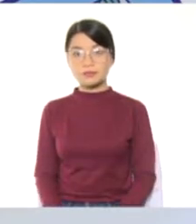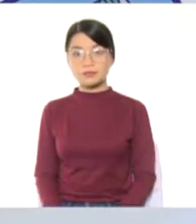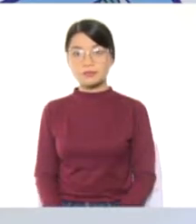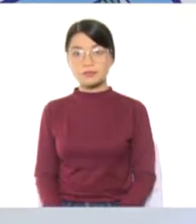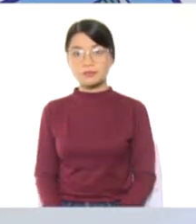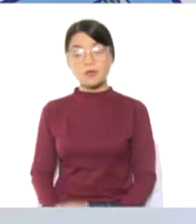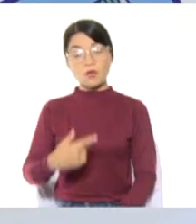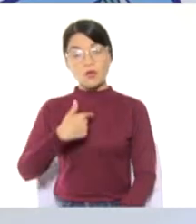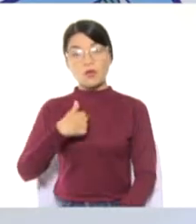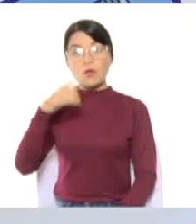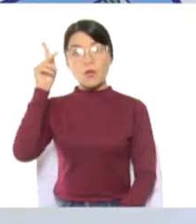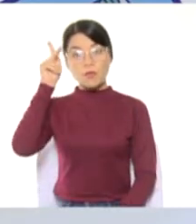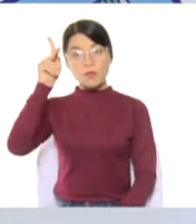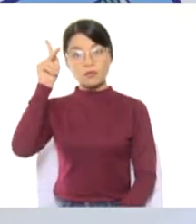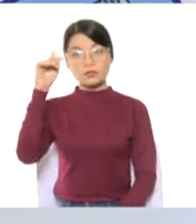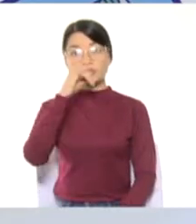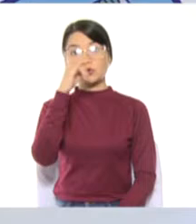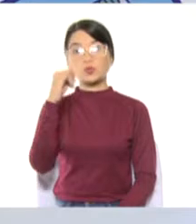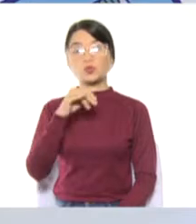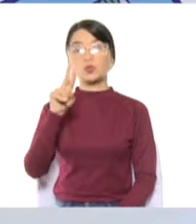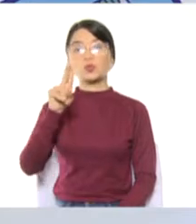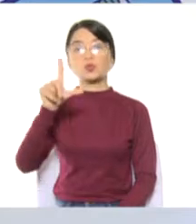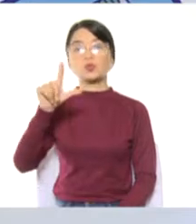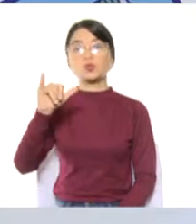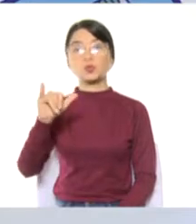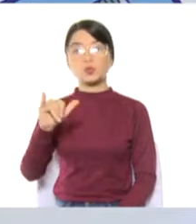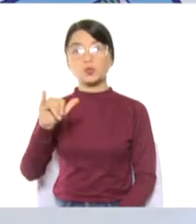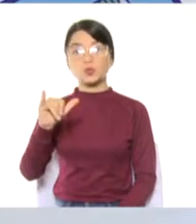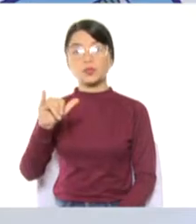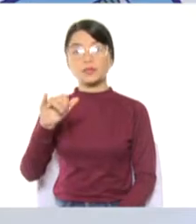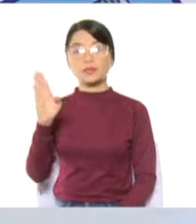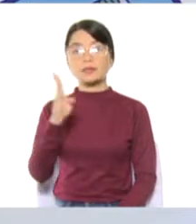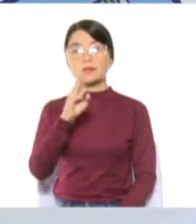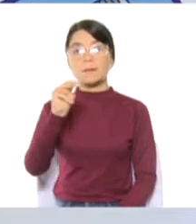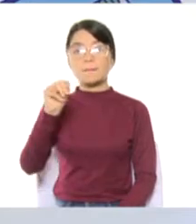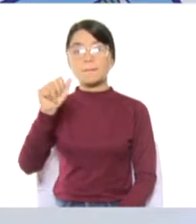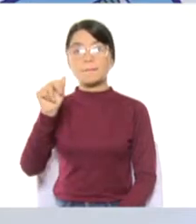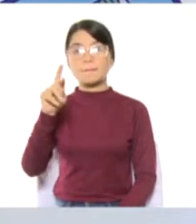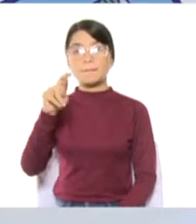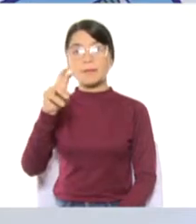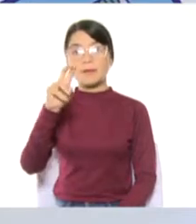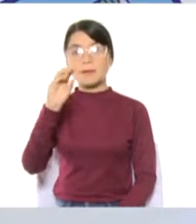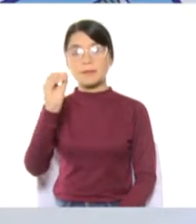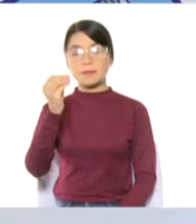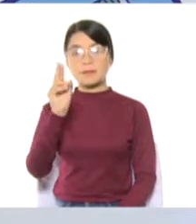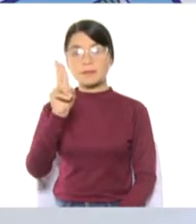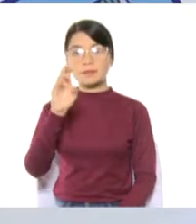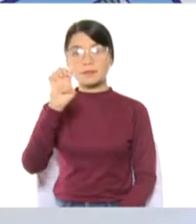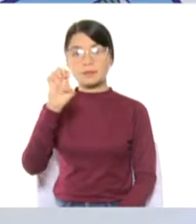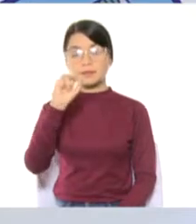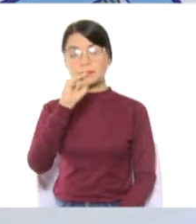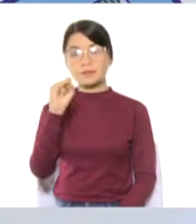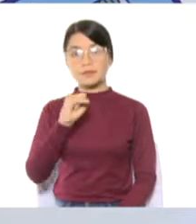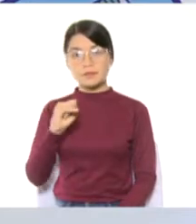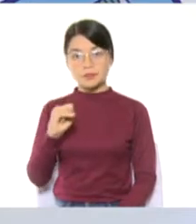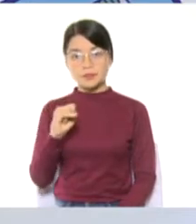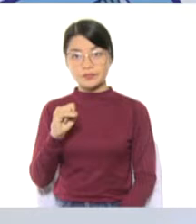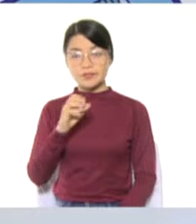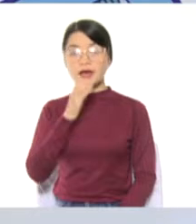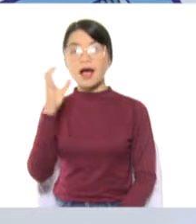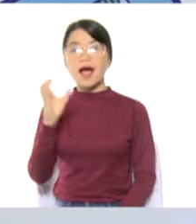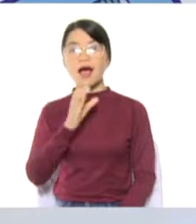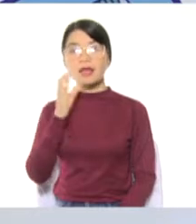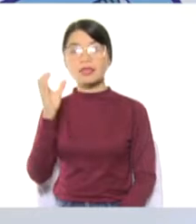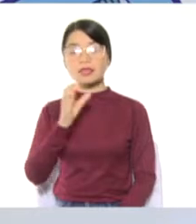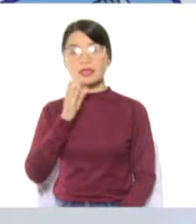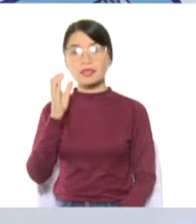su profesora Zuli Márquez, del área de formación de castellano. Recordando también que el 15 de enero fue